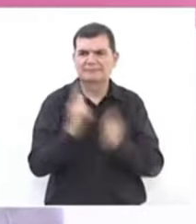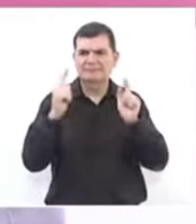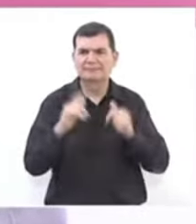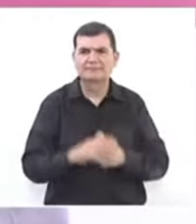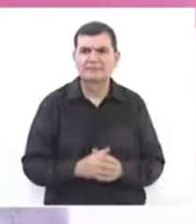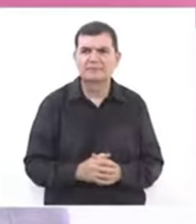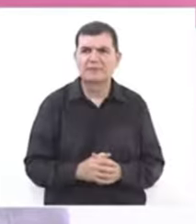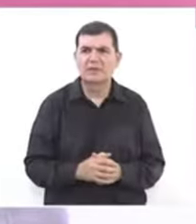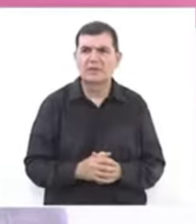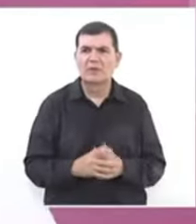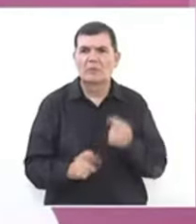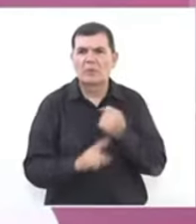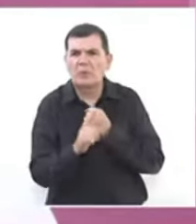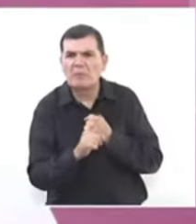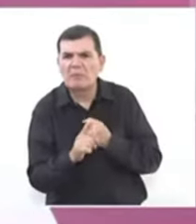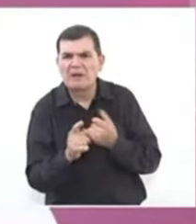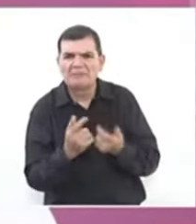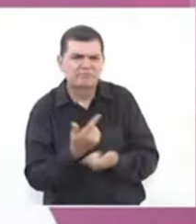cualquier problema,